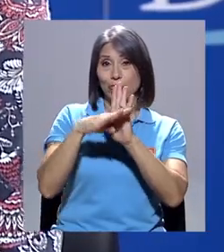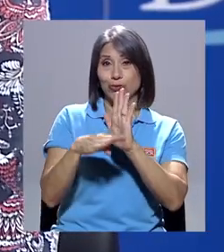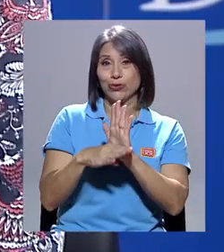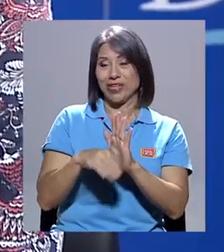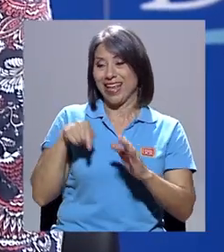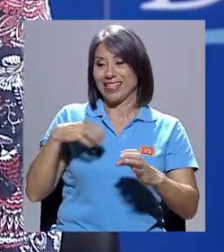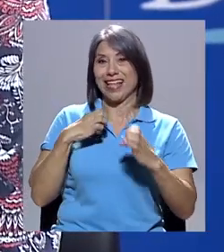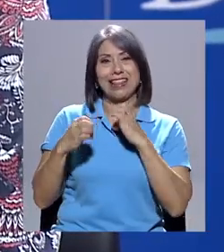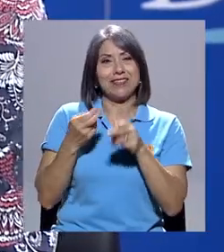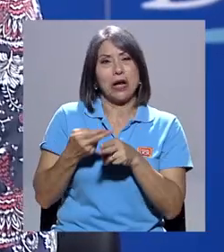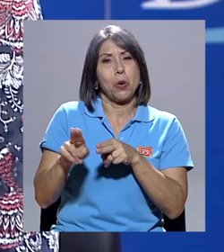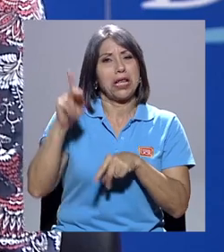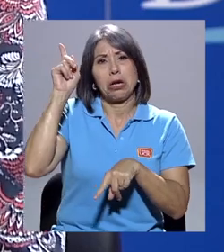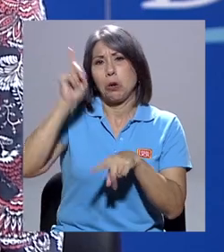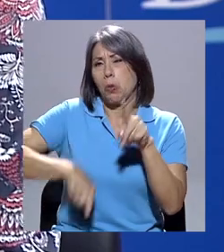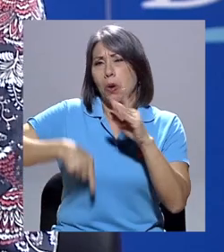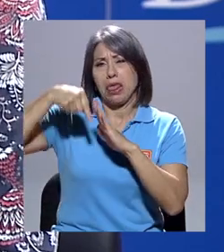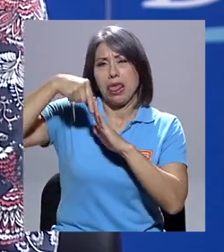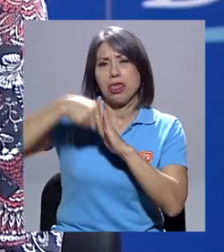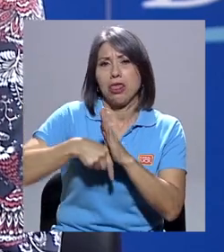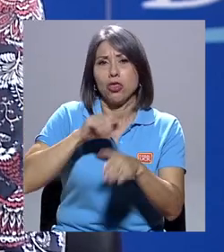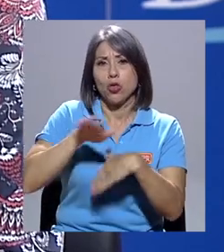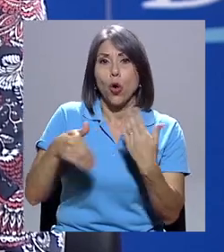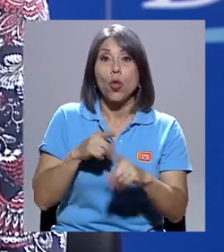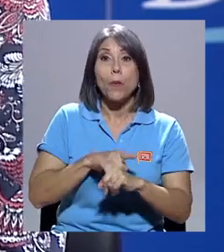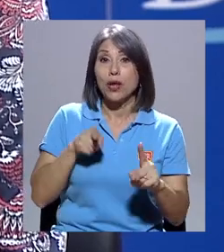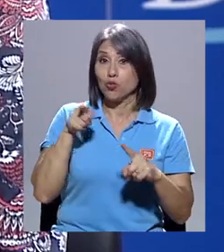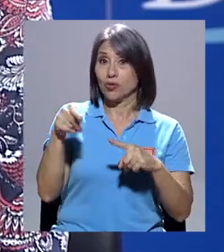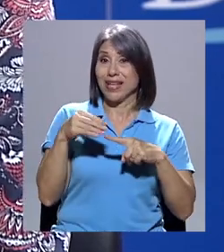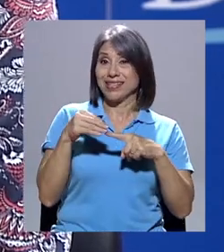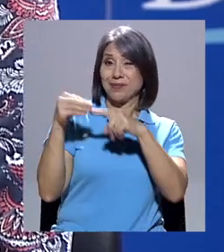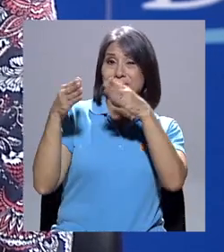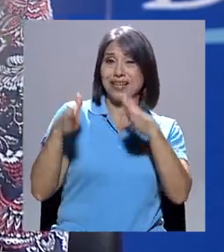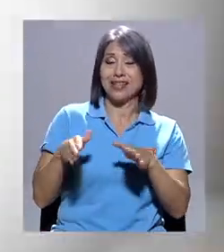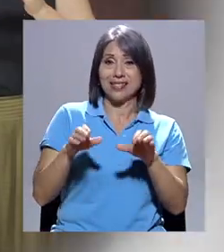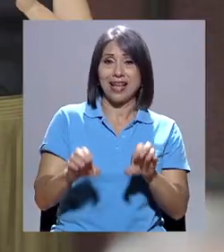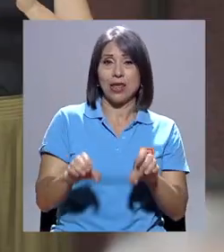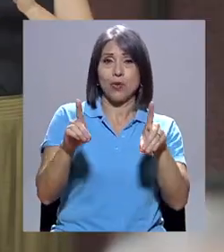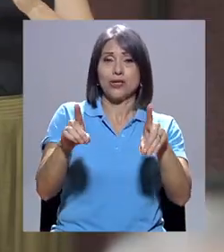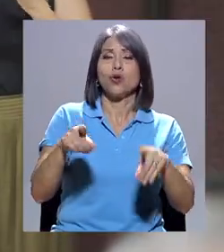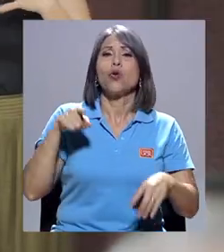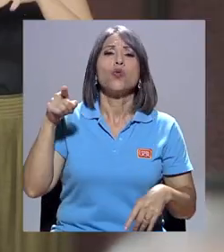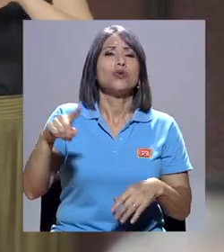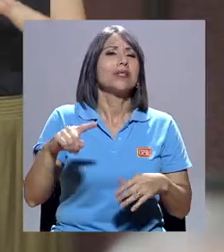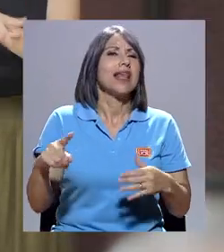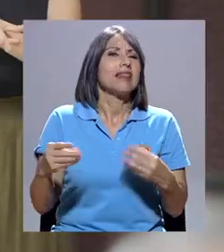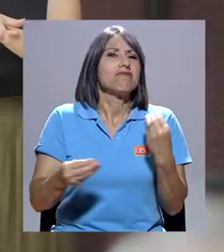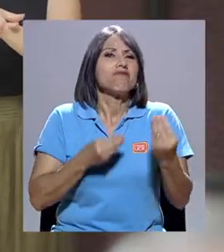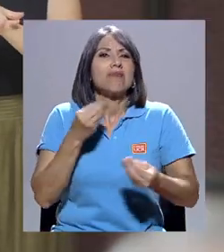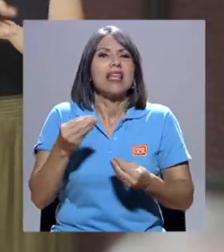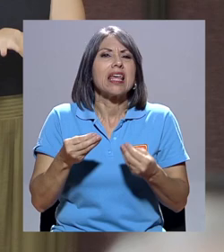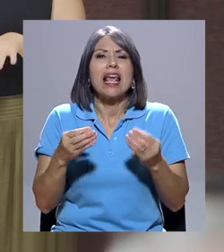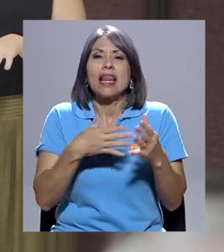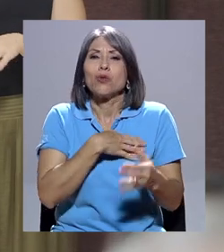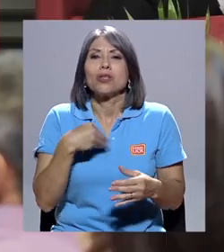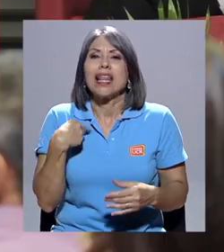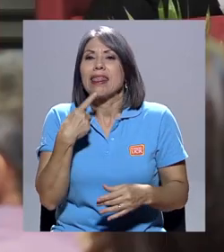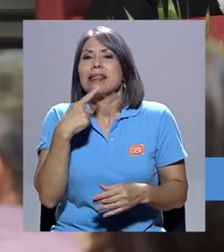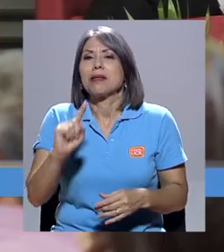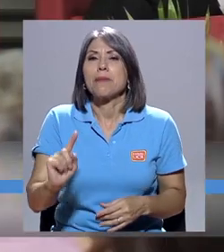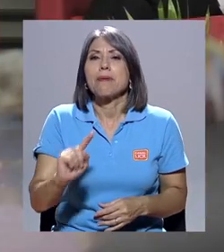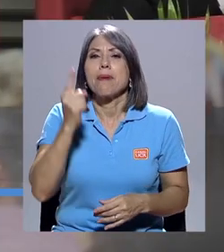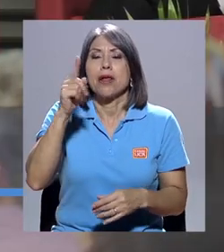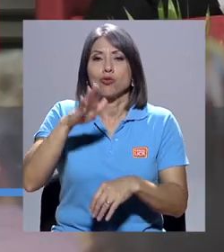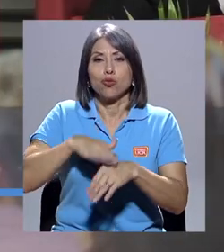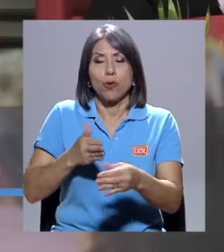pues no podemos abarcar los todos pero usted como especialista en el área de educación que le gustaría destacar primero sobre lo que propone con bueno en